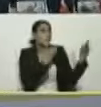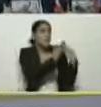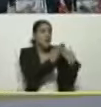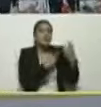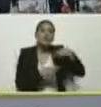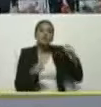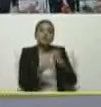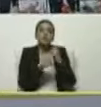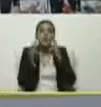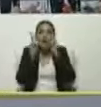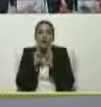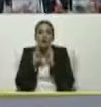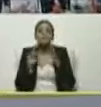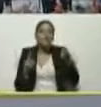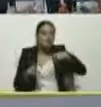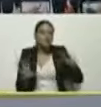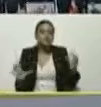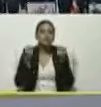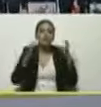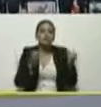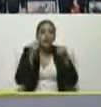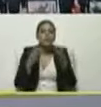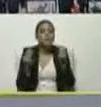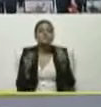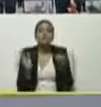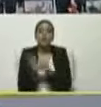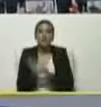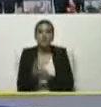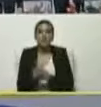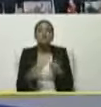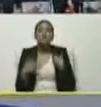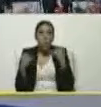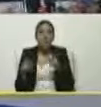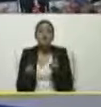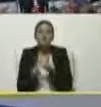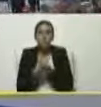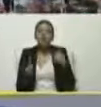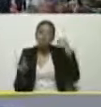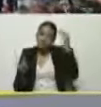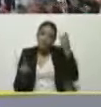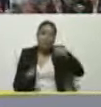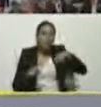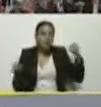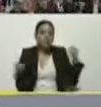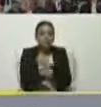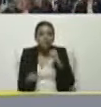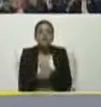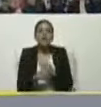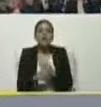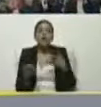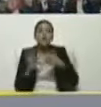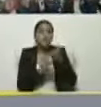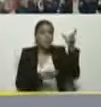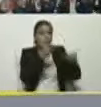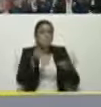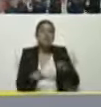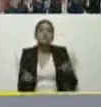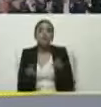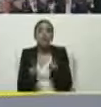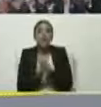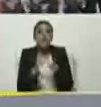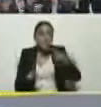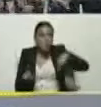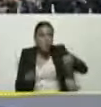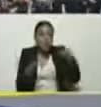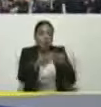Algún día podré contar muchas cosas. Pero tengo mucho que agradecer a los héroes anónimos que están aquí,